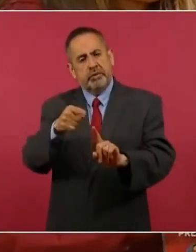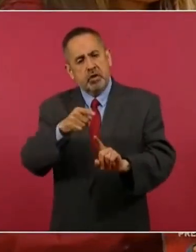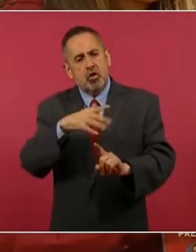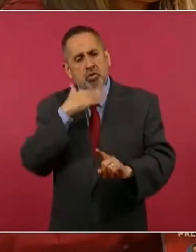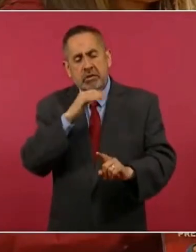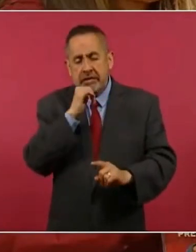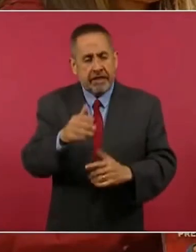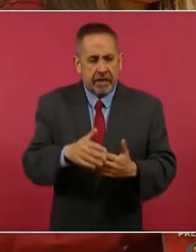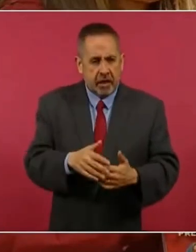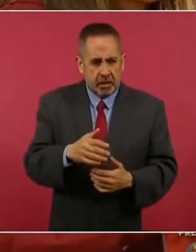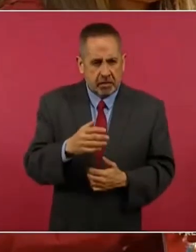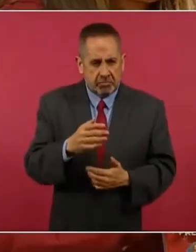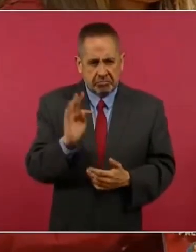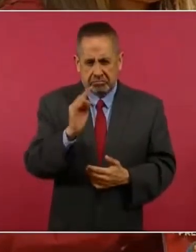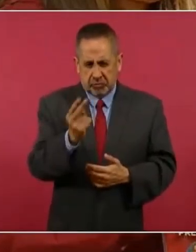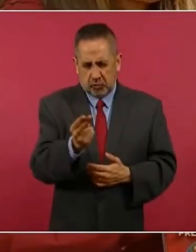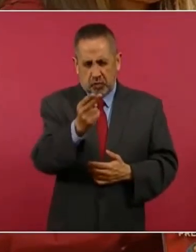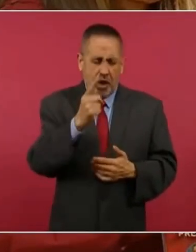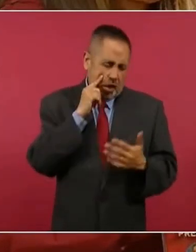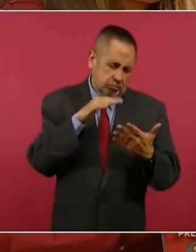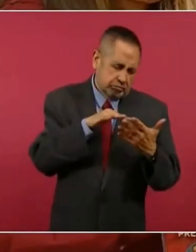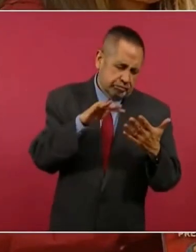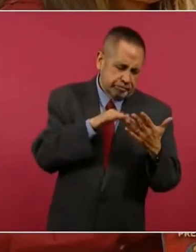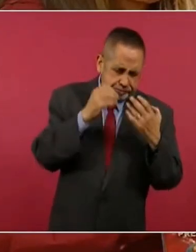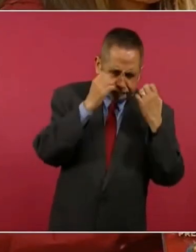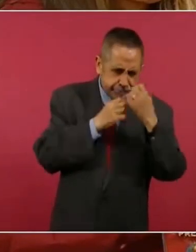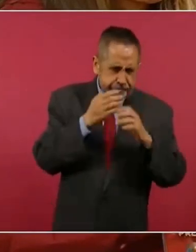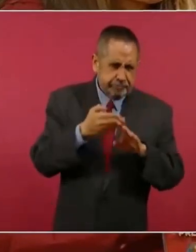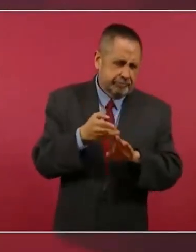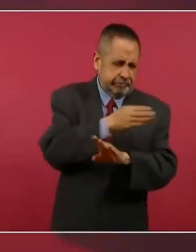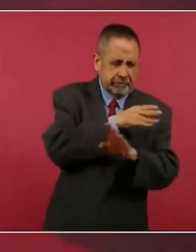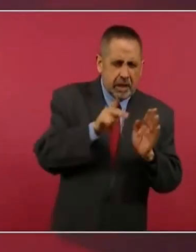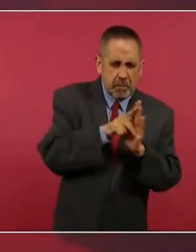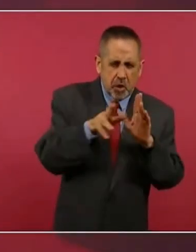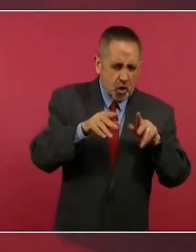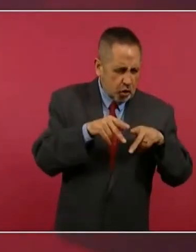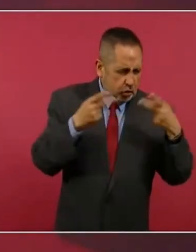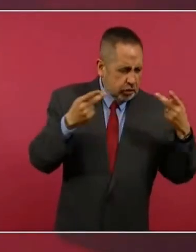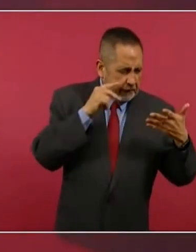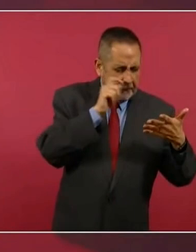Si usted se pone a revisar los periódicos,